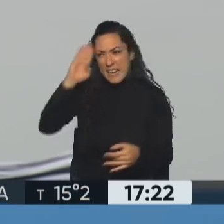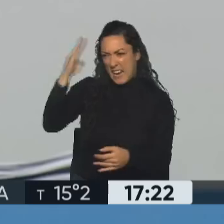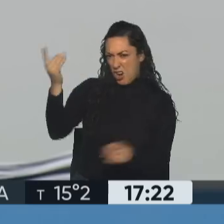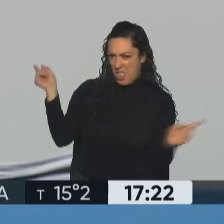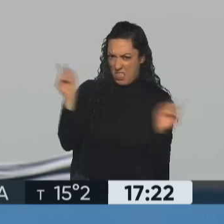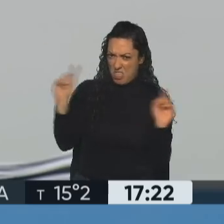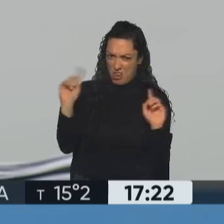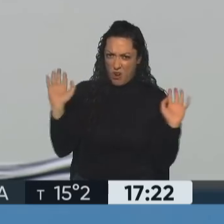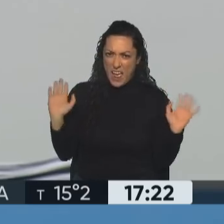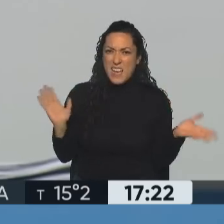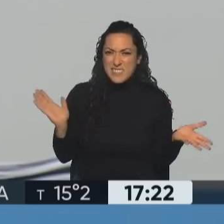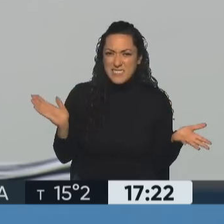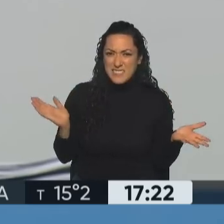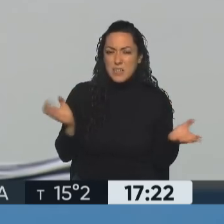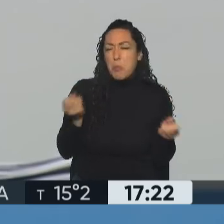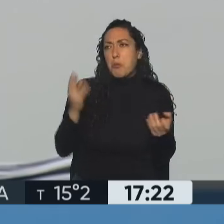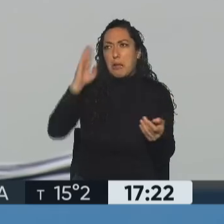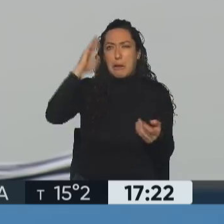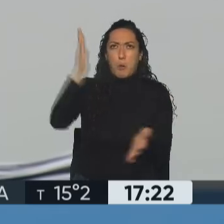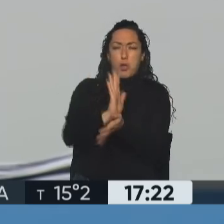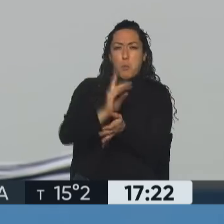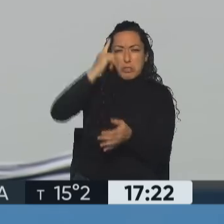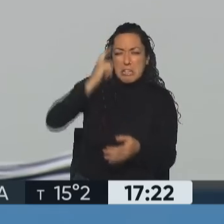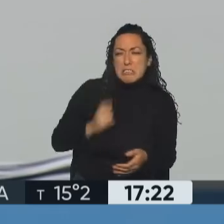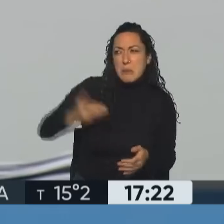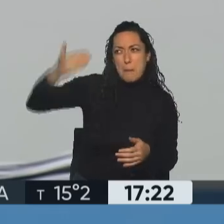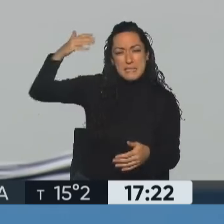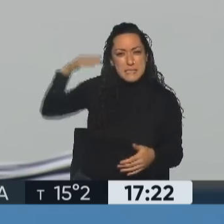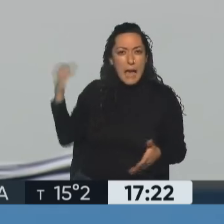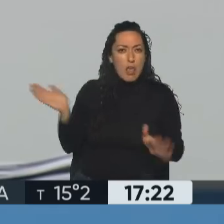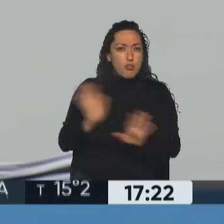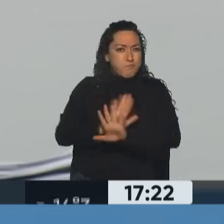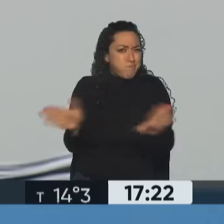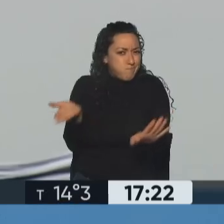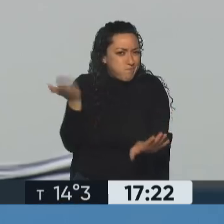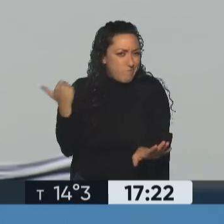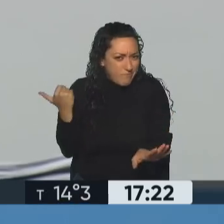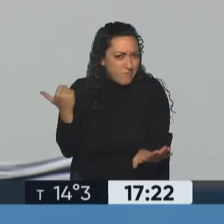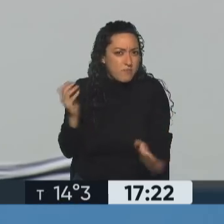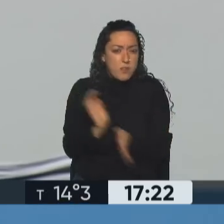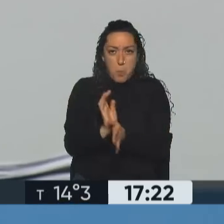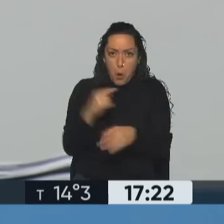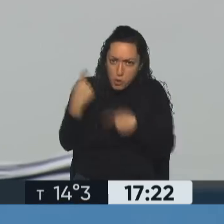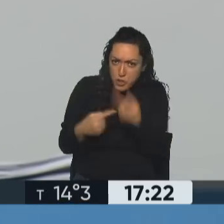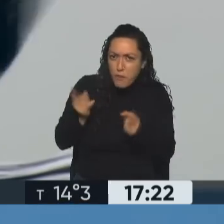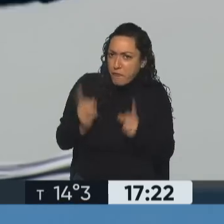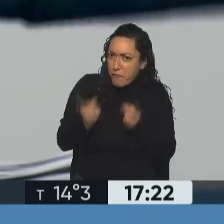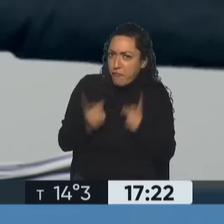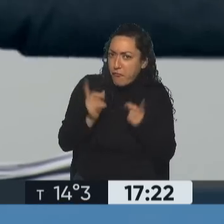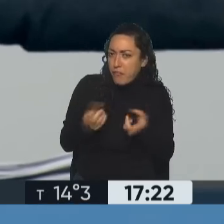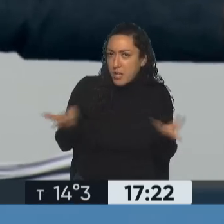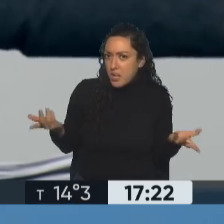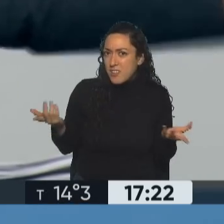no? Porque recuerdo es nostalgia, es pasado, es lo que fue la vigencia de Belgrano.